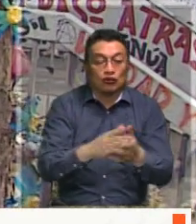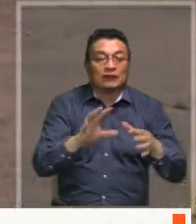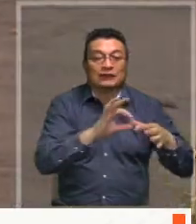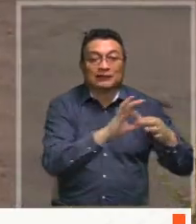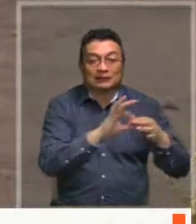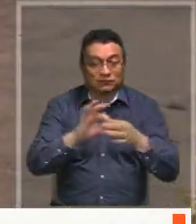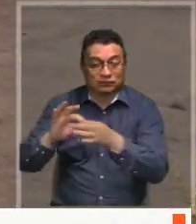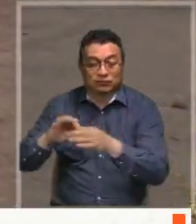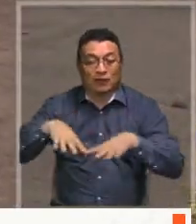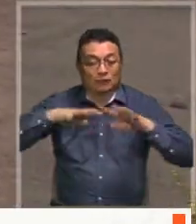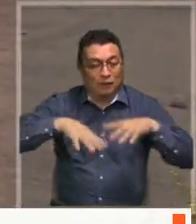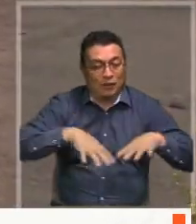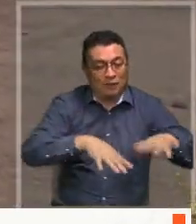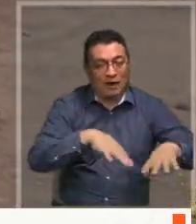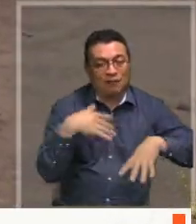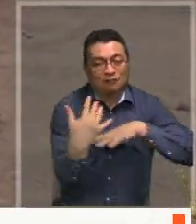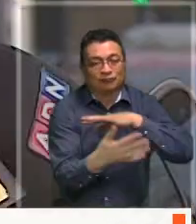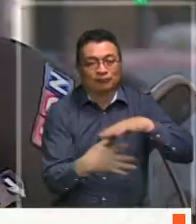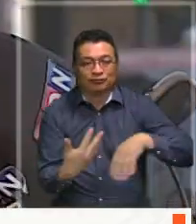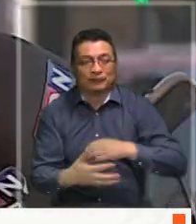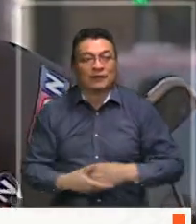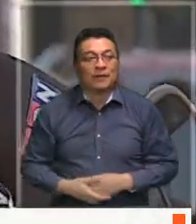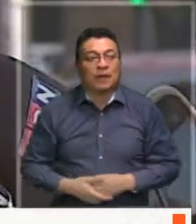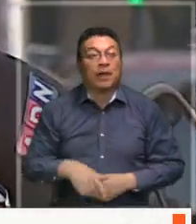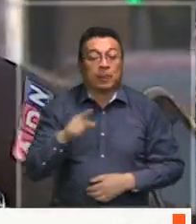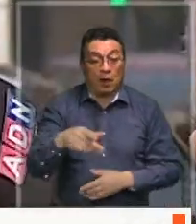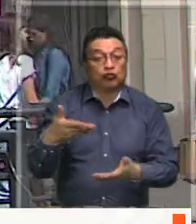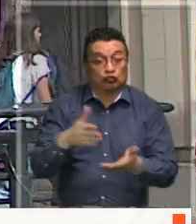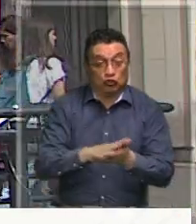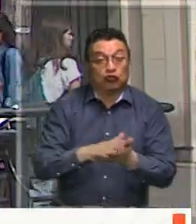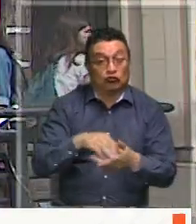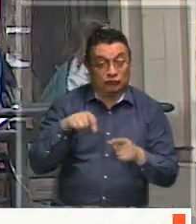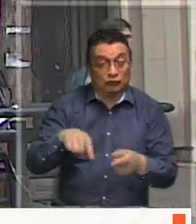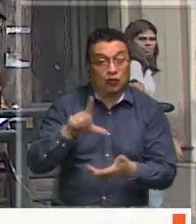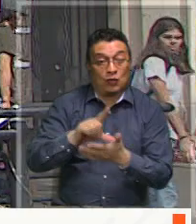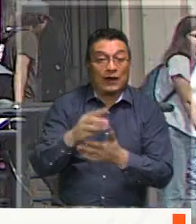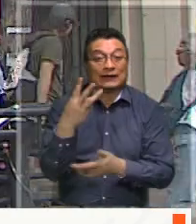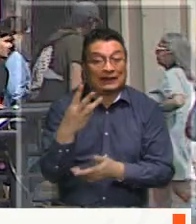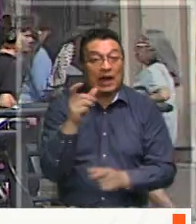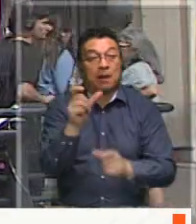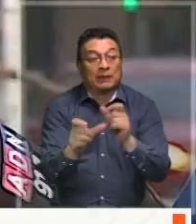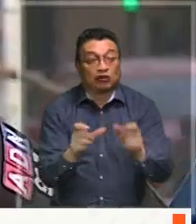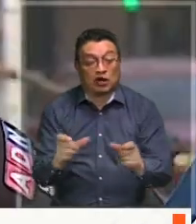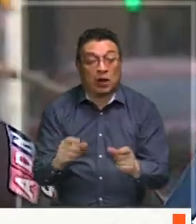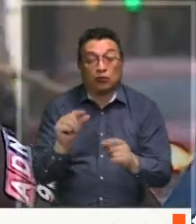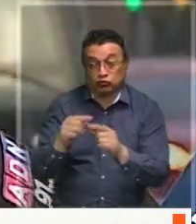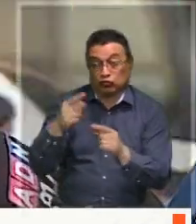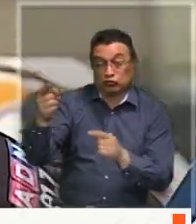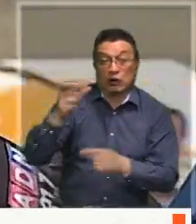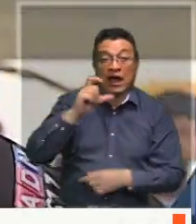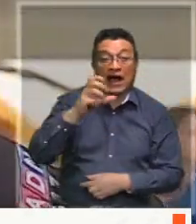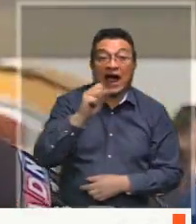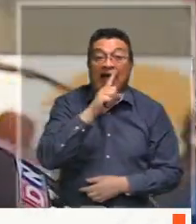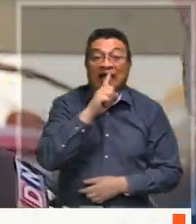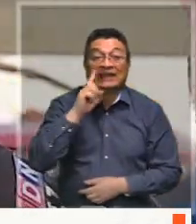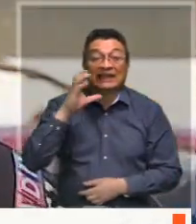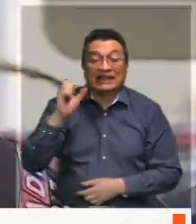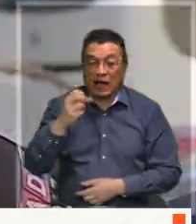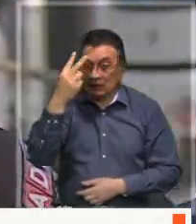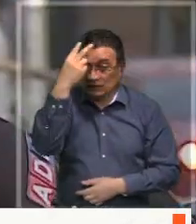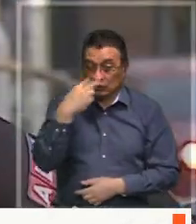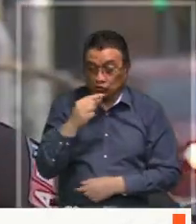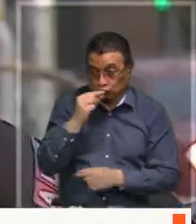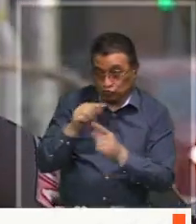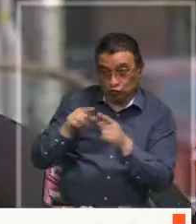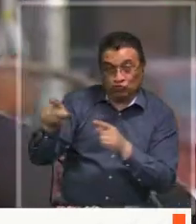de estallido social. Este es un espacio donde fallecieron 3 personas. Un poco más allá, Gustavo Gatica quedó ciego. Por lo tanto,